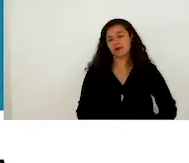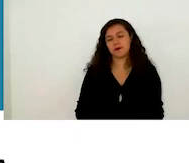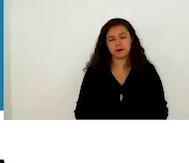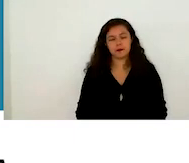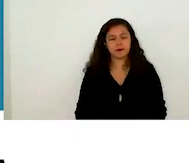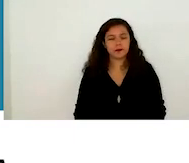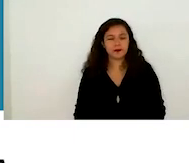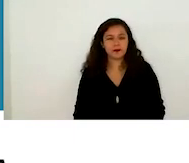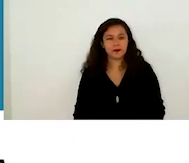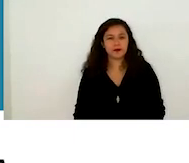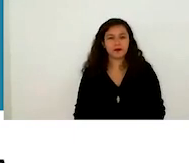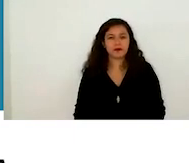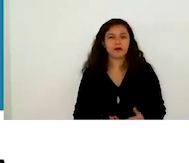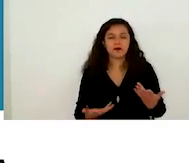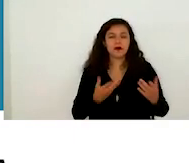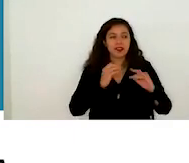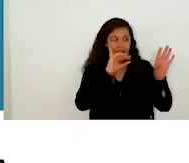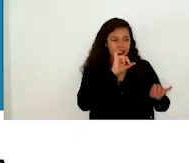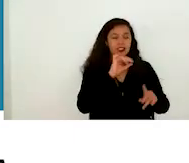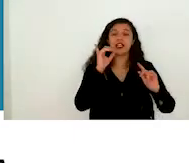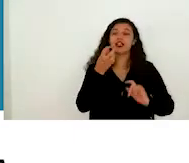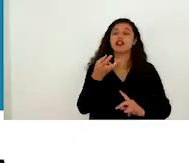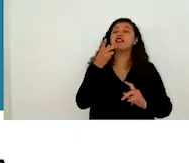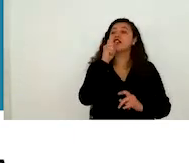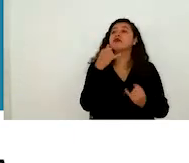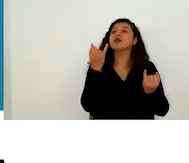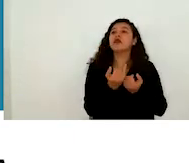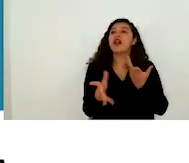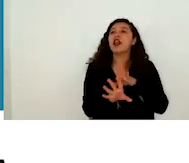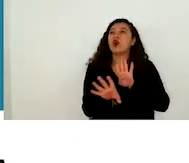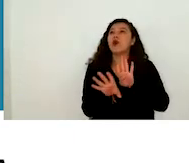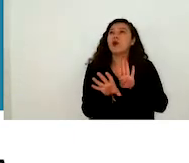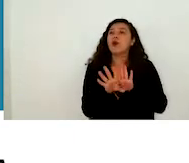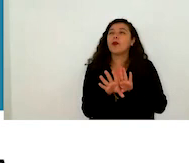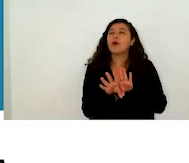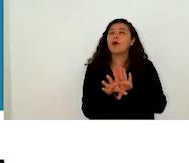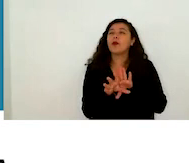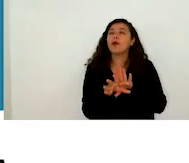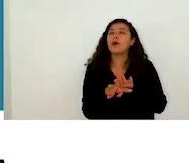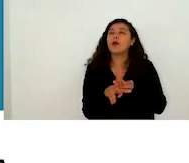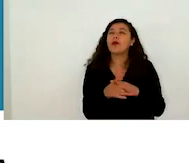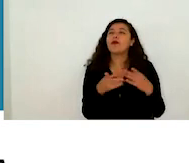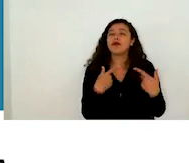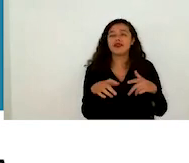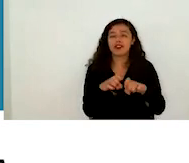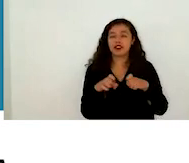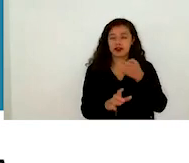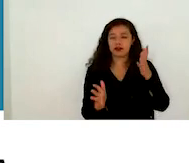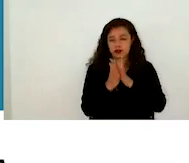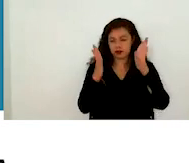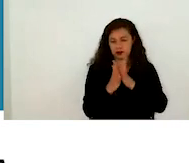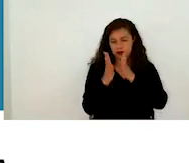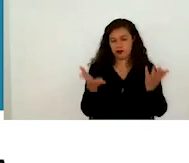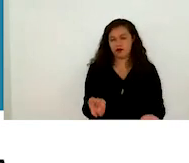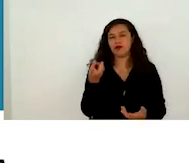si entonces eso creo que también influye mucho en la participación de los equipos esa es